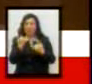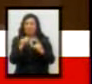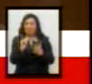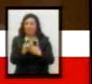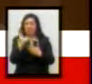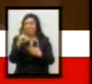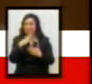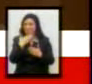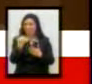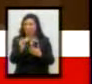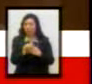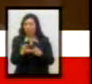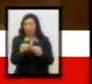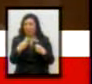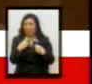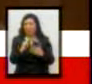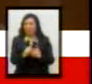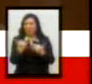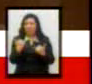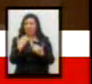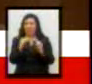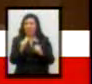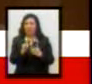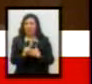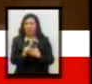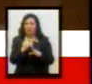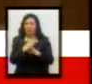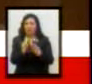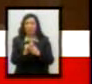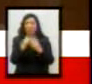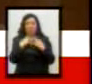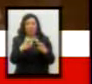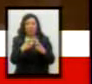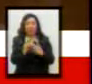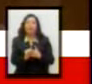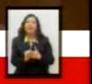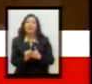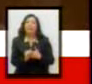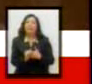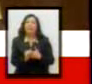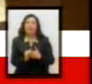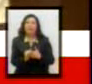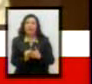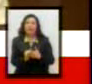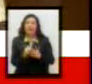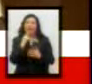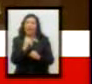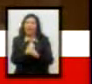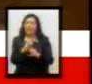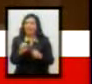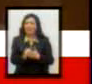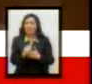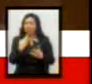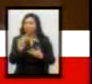para una mejor toma de decisiones, y eso va a permitir a los funcionarios públicos encargados de elaboración de